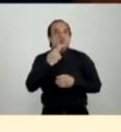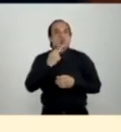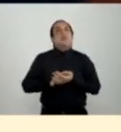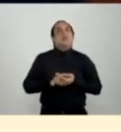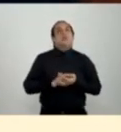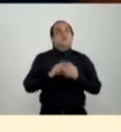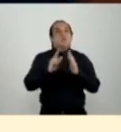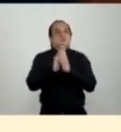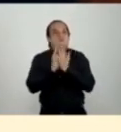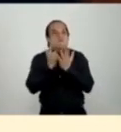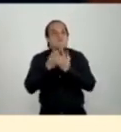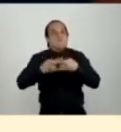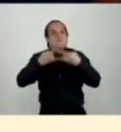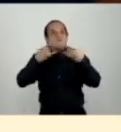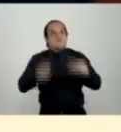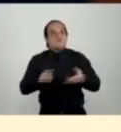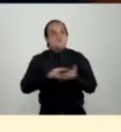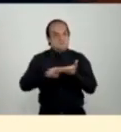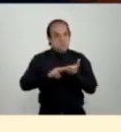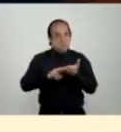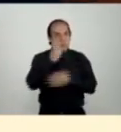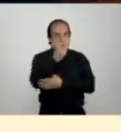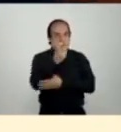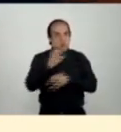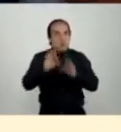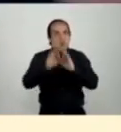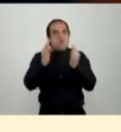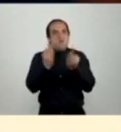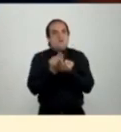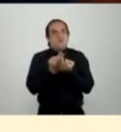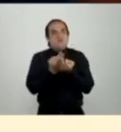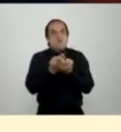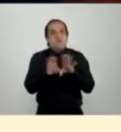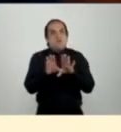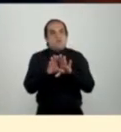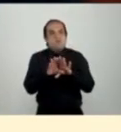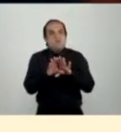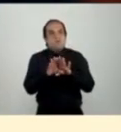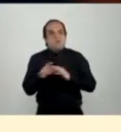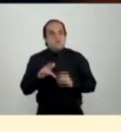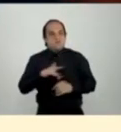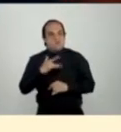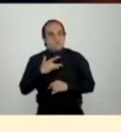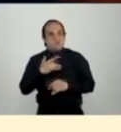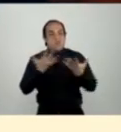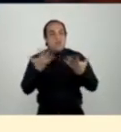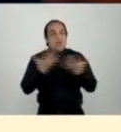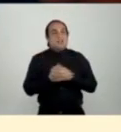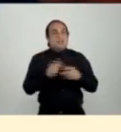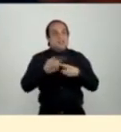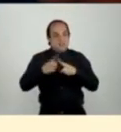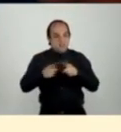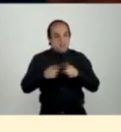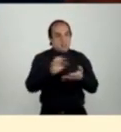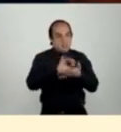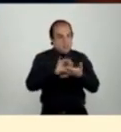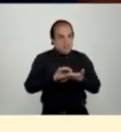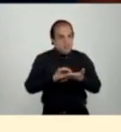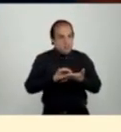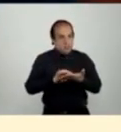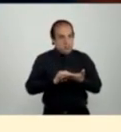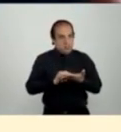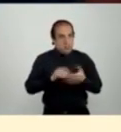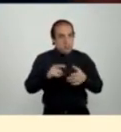Y eso, obviamente de manera intuitiva, es lo que hacen muchos escritores en muchos lugares de la